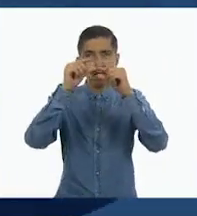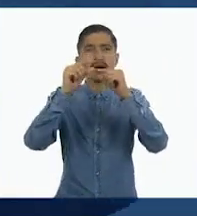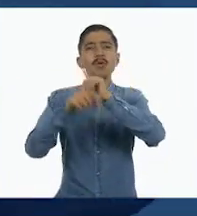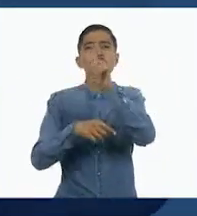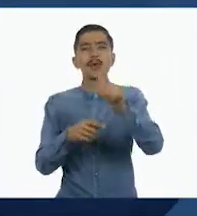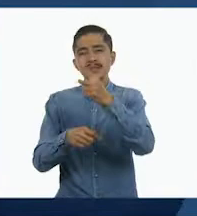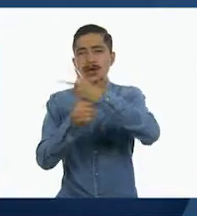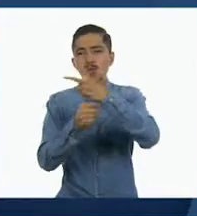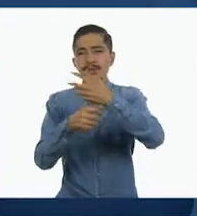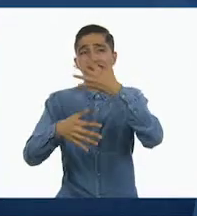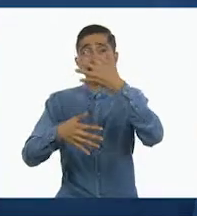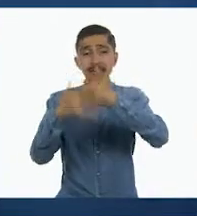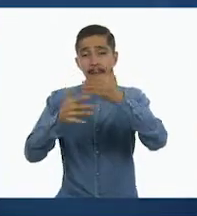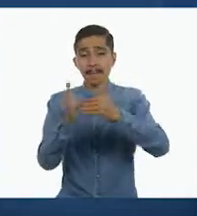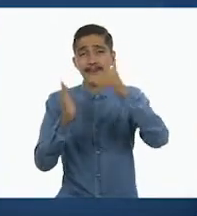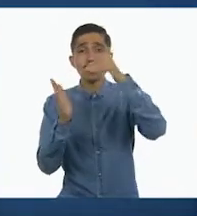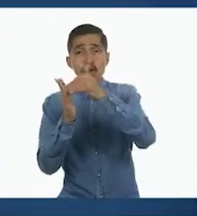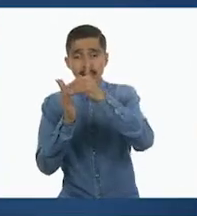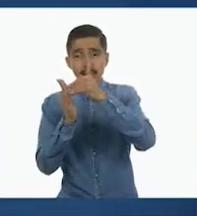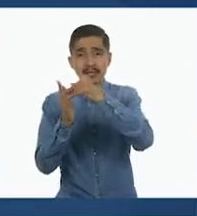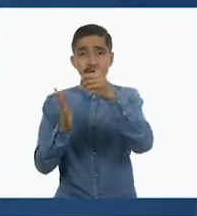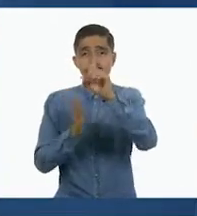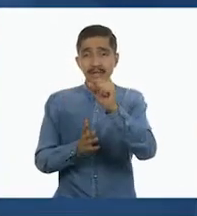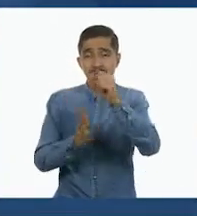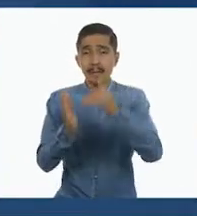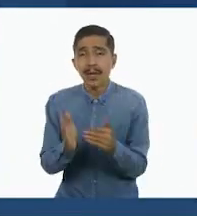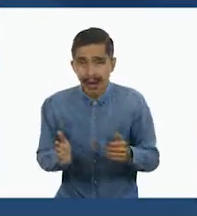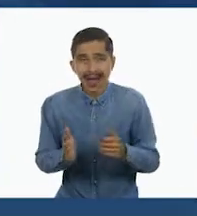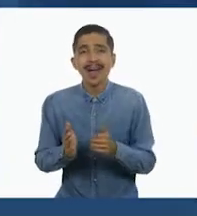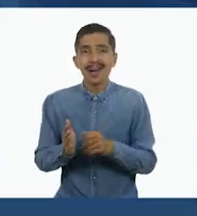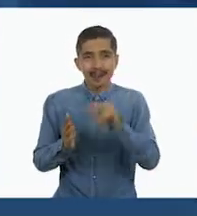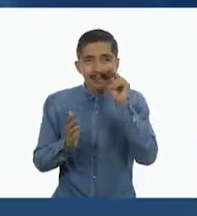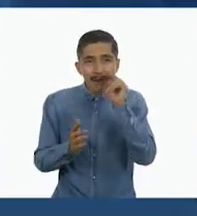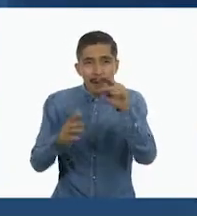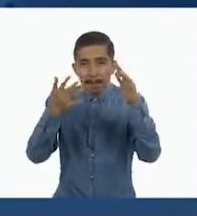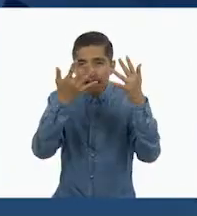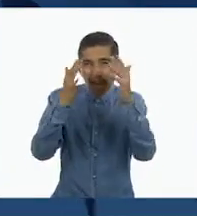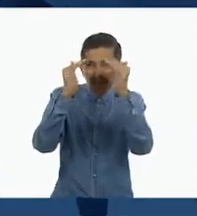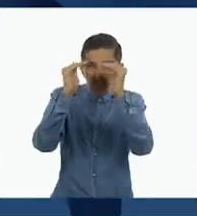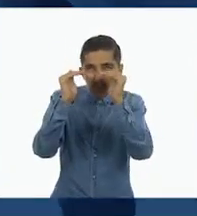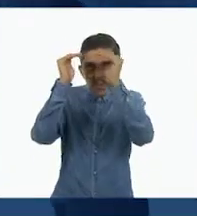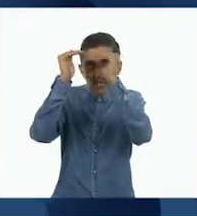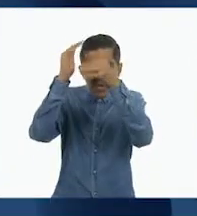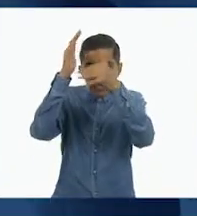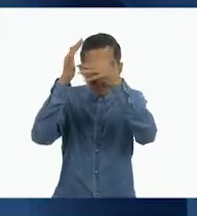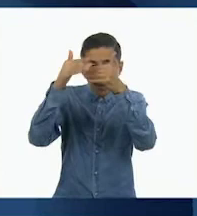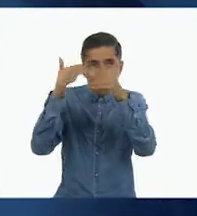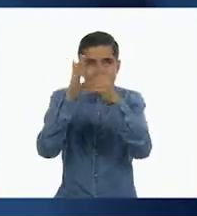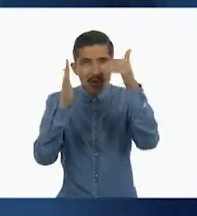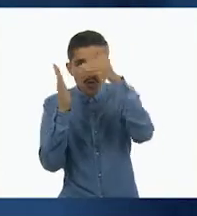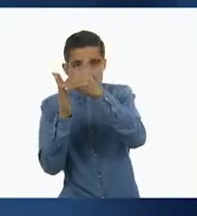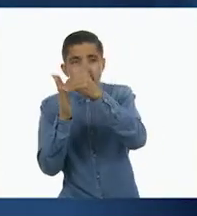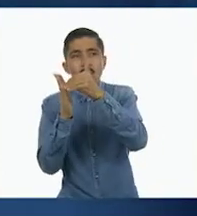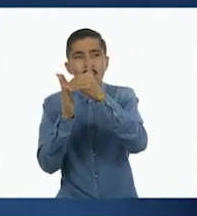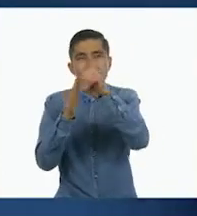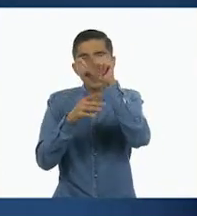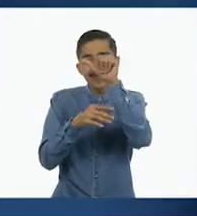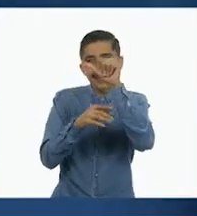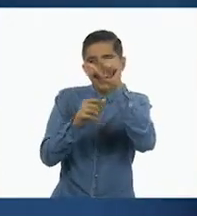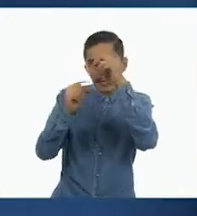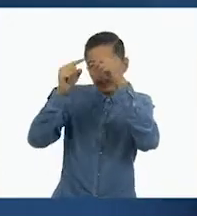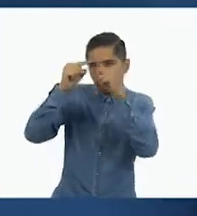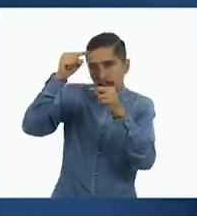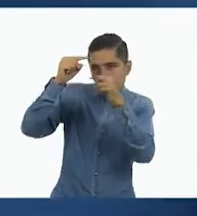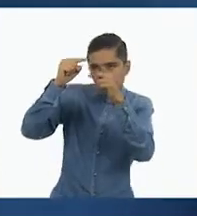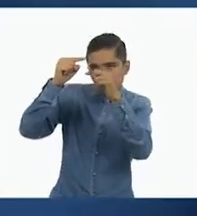es de 15.160.000, en la gráfica pues estaba entre el 15 millones y el 16. Sí.